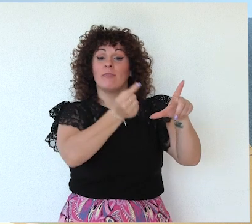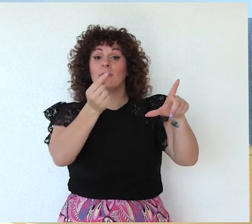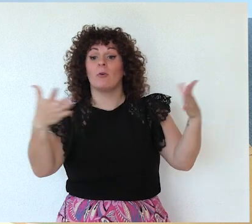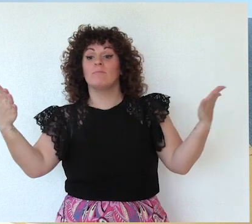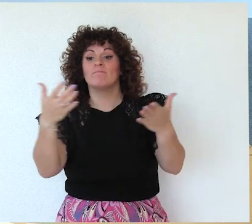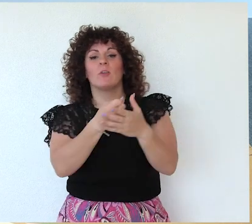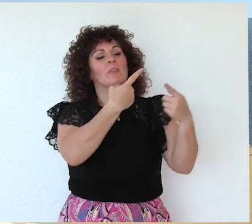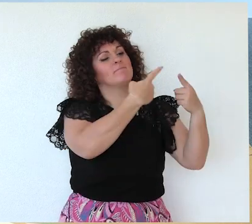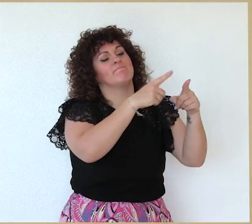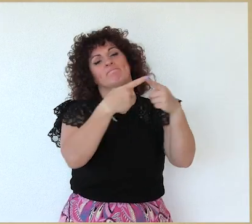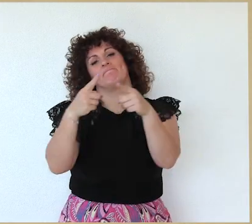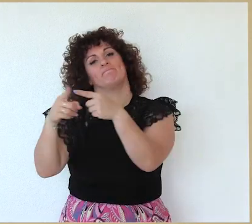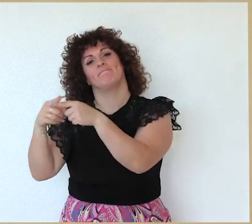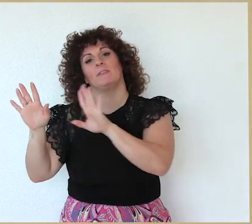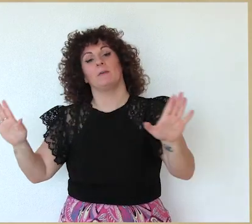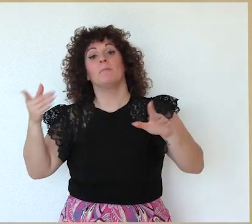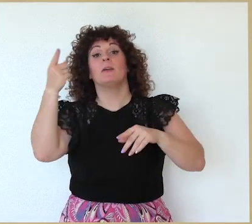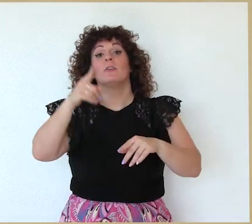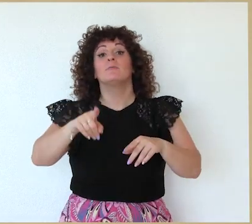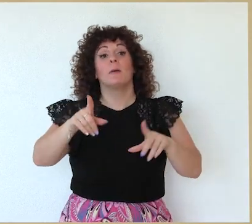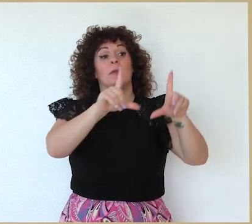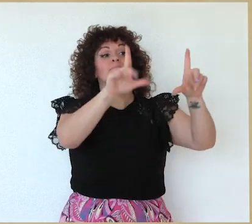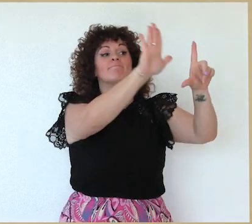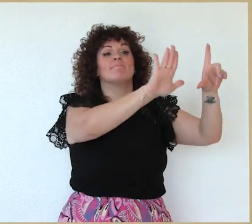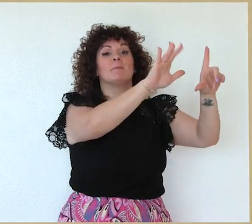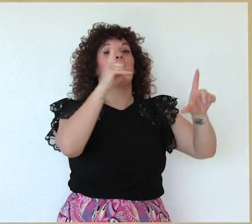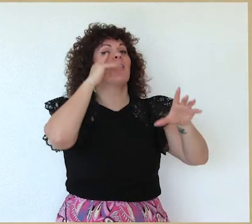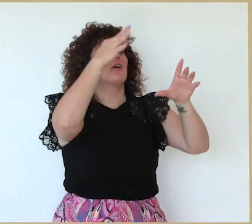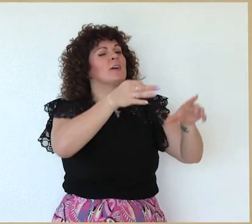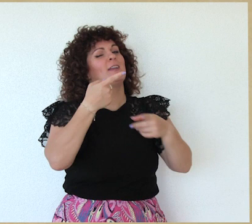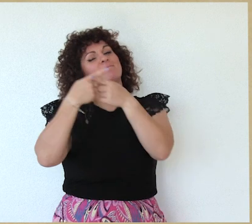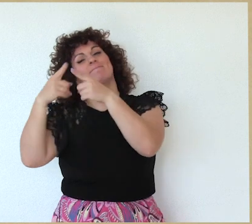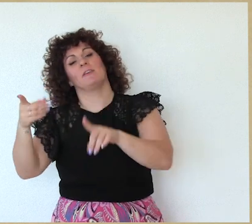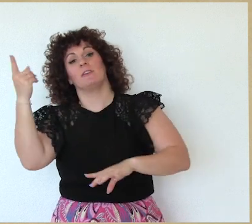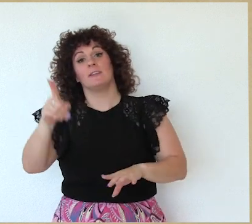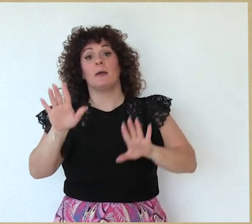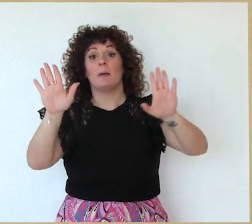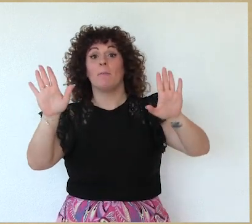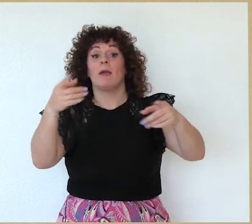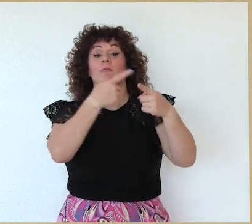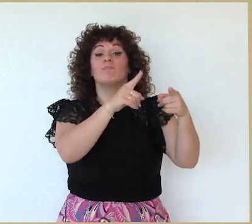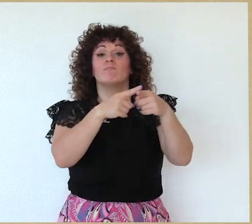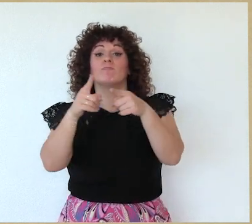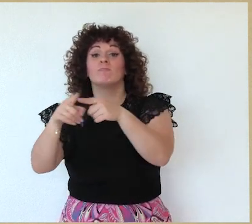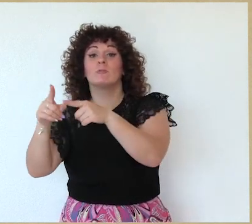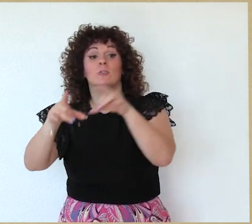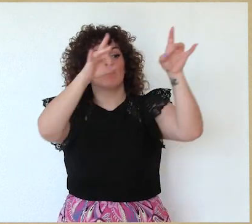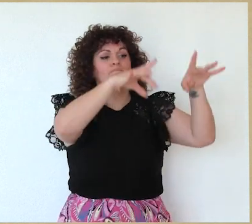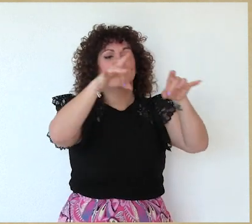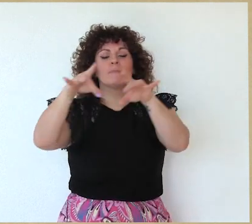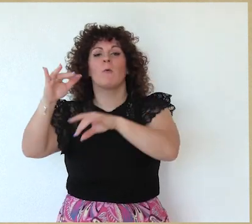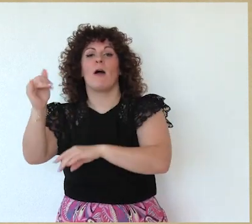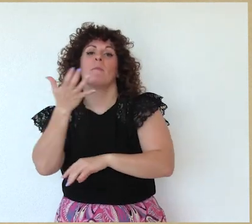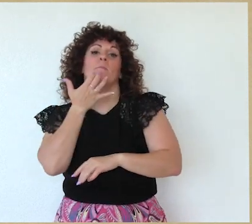Como vemos, estos dibujos son diferentes entre sí, como también son diferentes a la imagen original, aunque en ellos